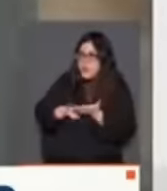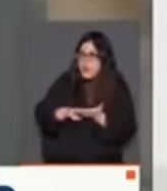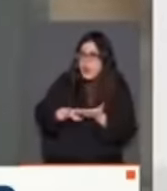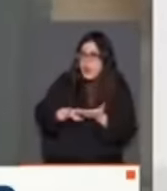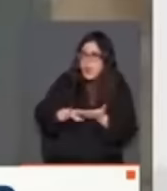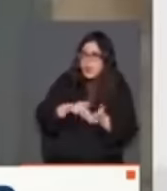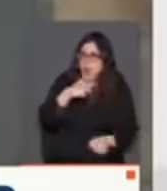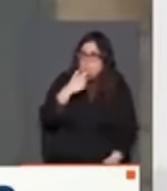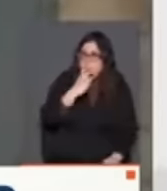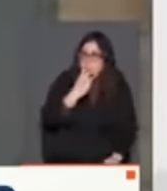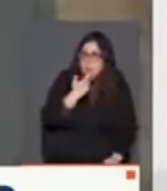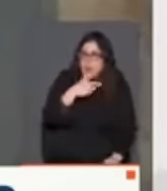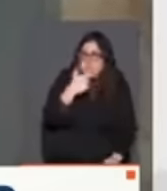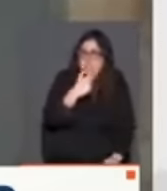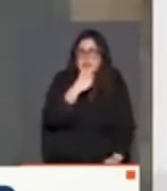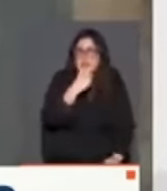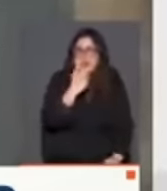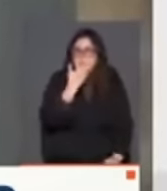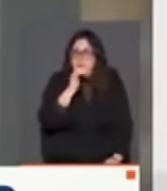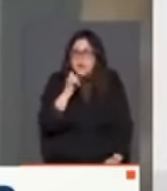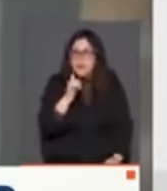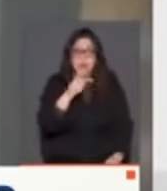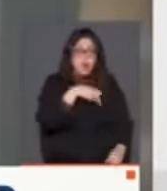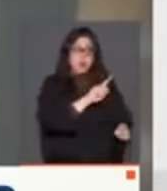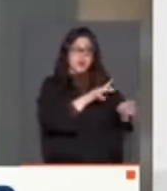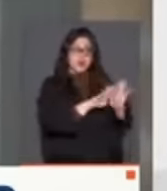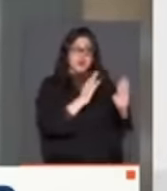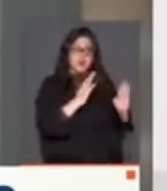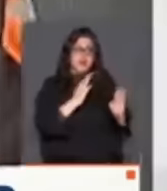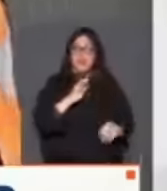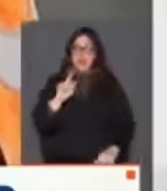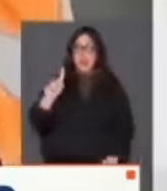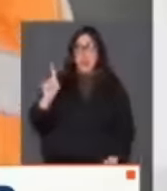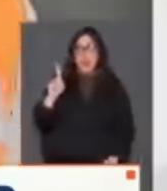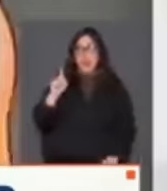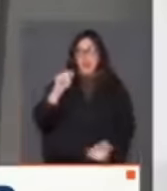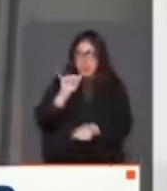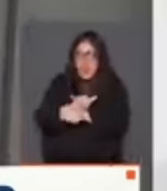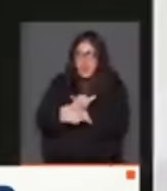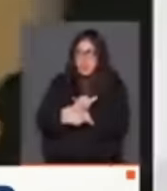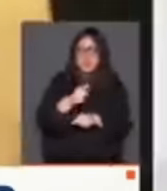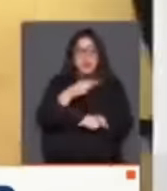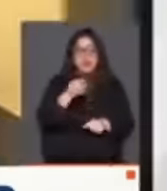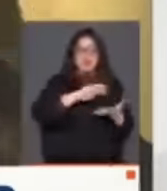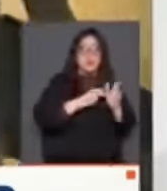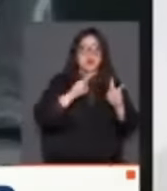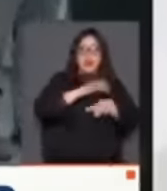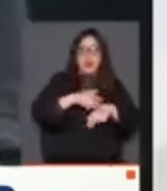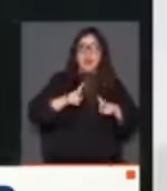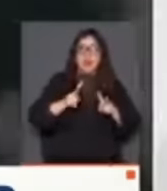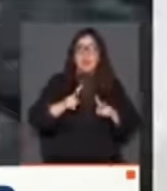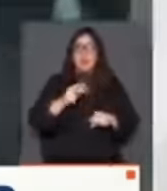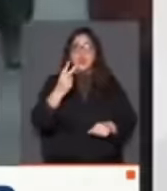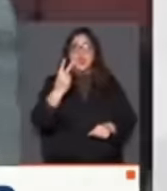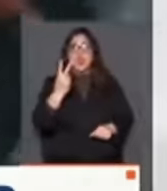un chiste? No se abre hoy. Ay. No, es un chiste. Otra vez problemas con los permisos. 12 de junio